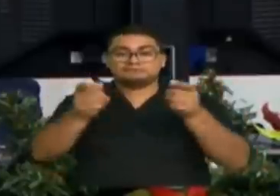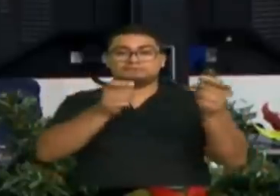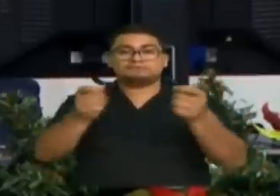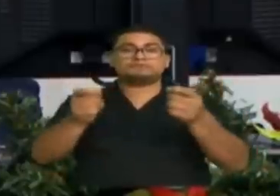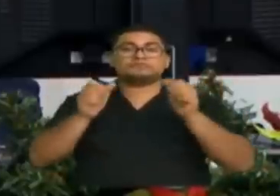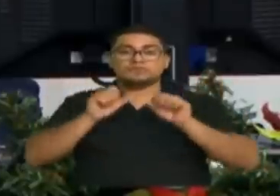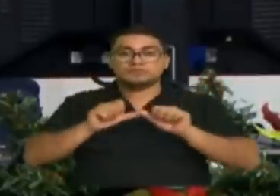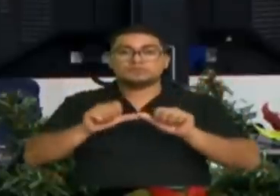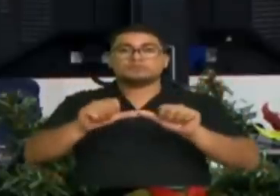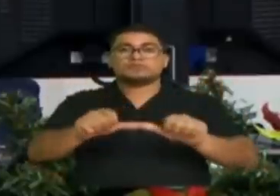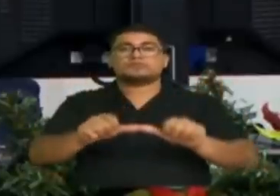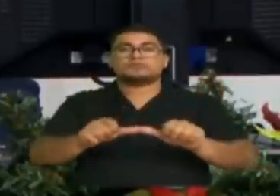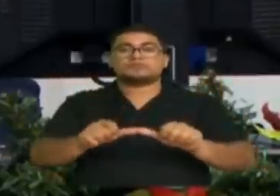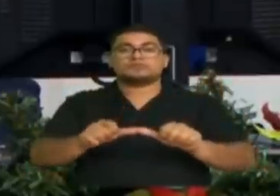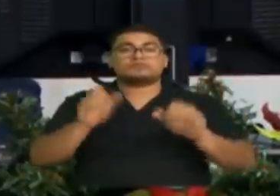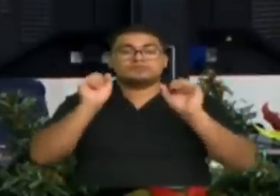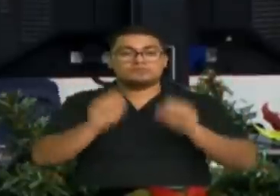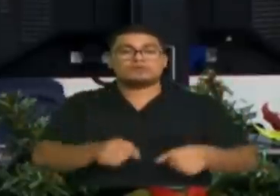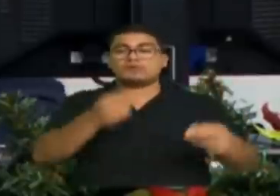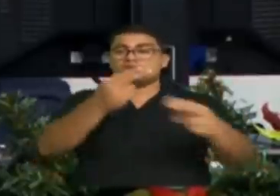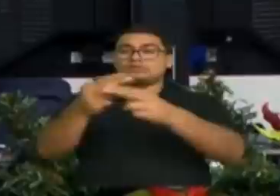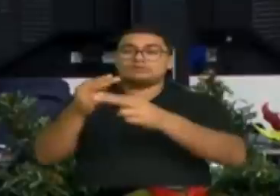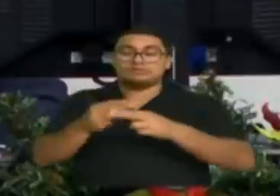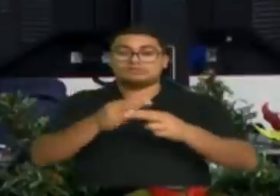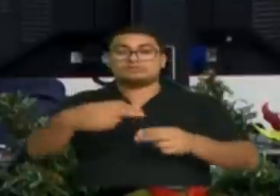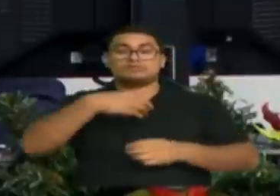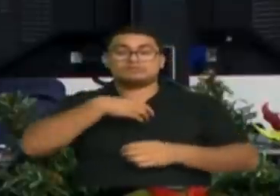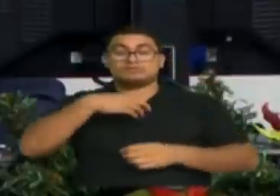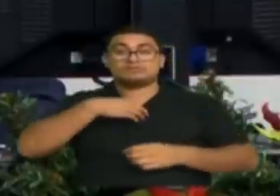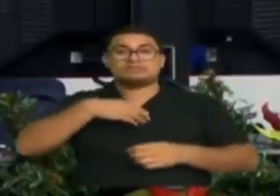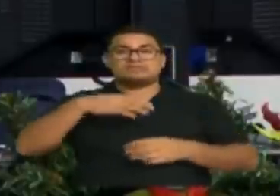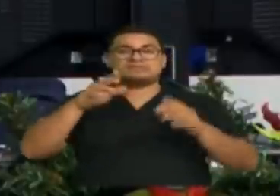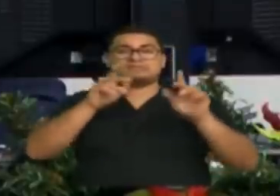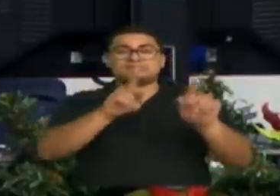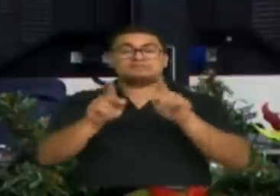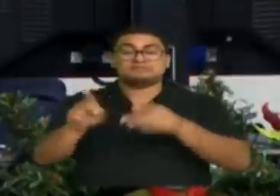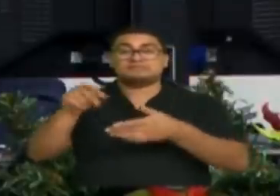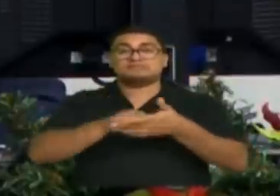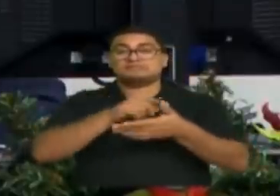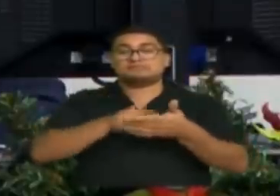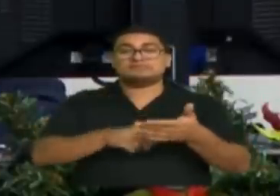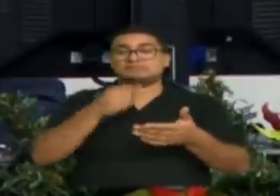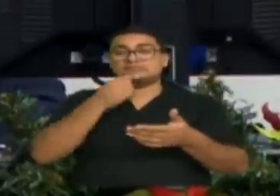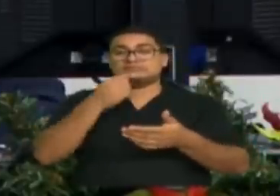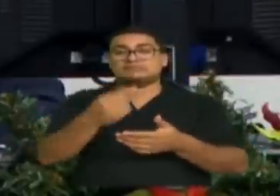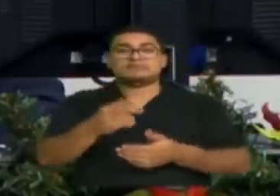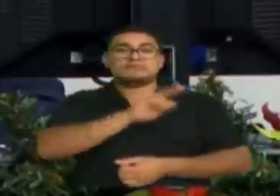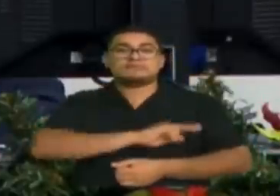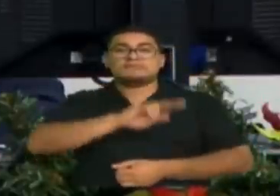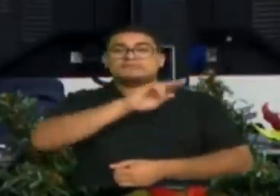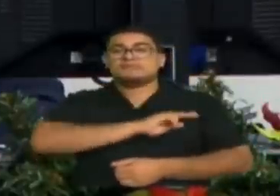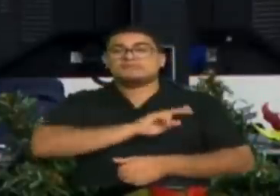seguir gozando el privilegio de nombrar candidatos de elección interna y cargos de elección popular, destruyen los